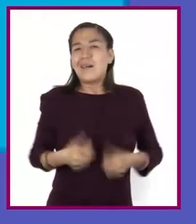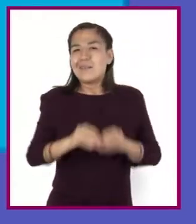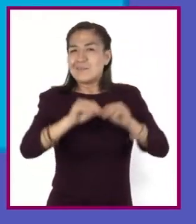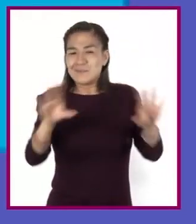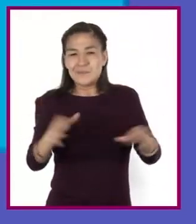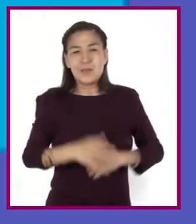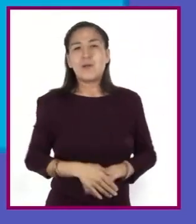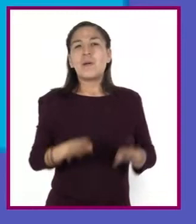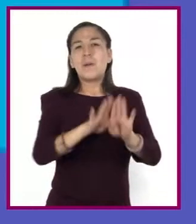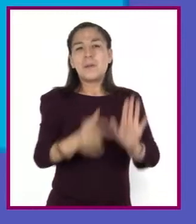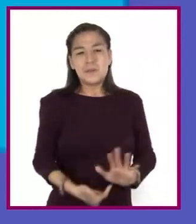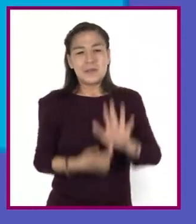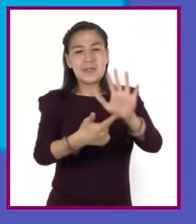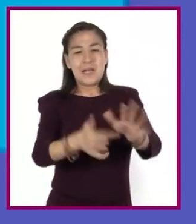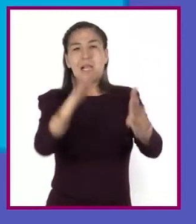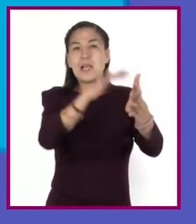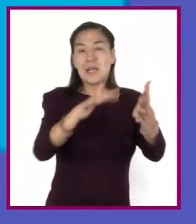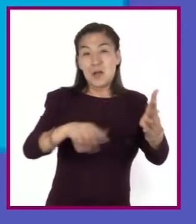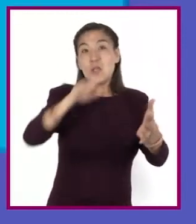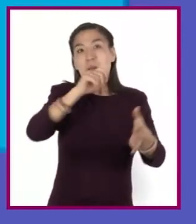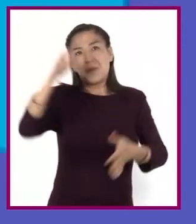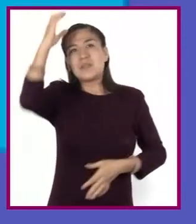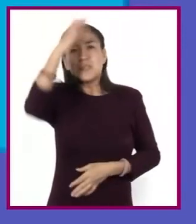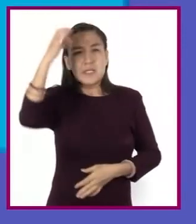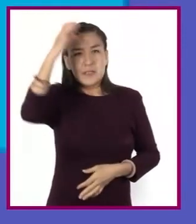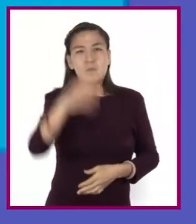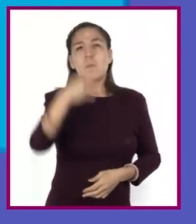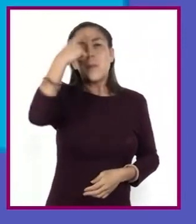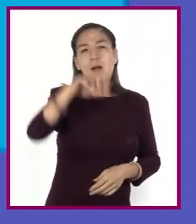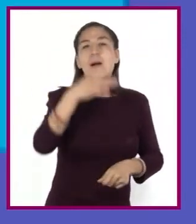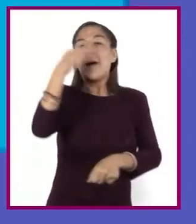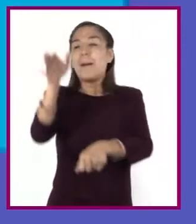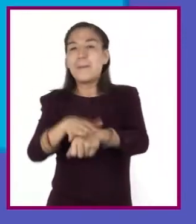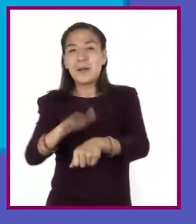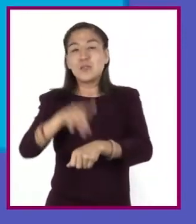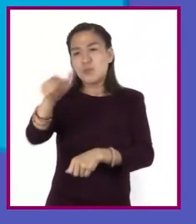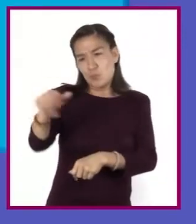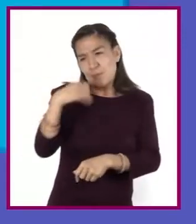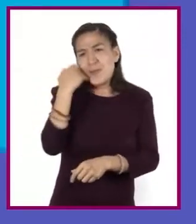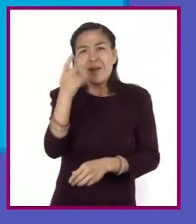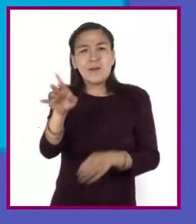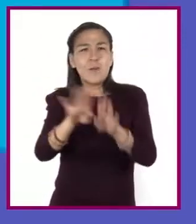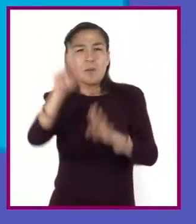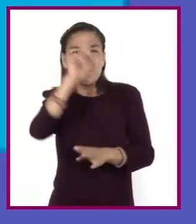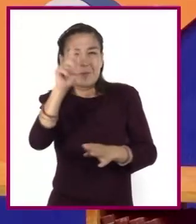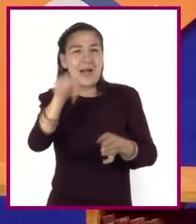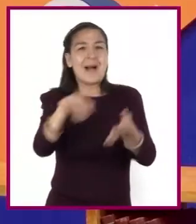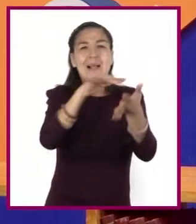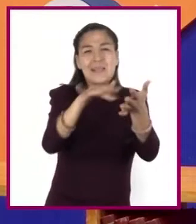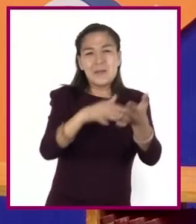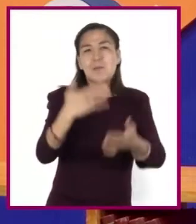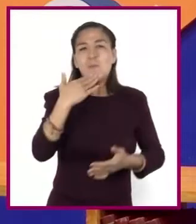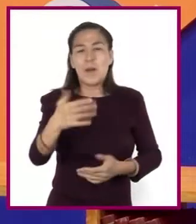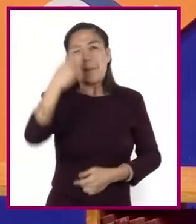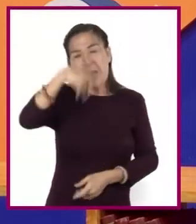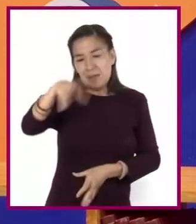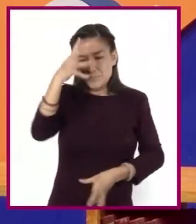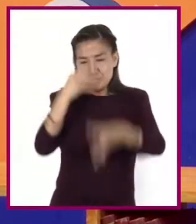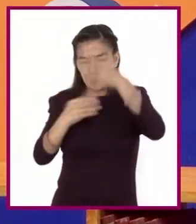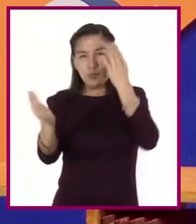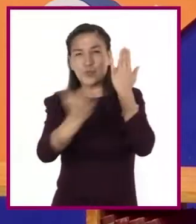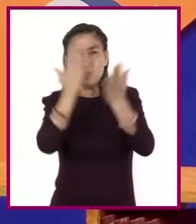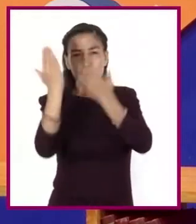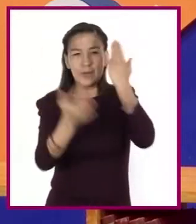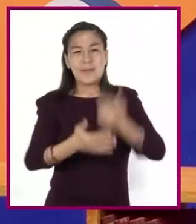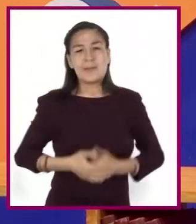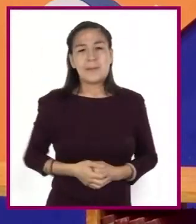un texto literario o científico, para recomendar un libro y como método de estudio. Pero no todo